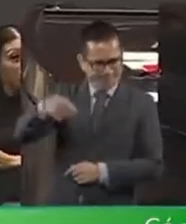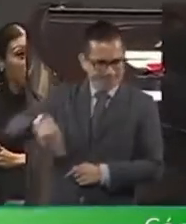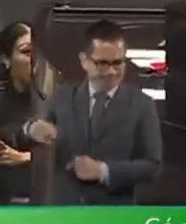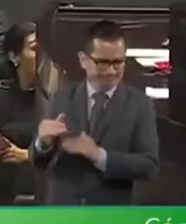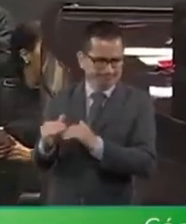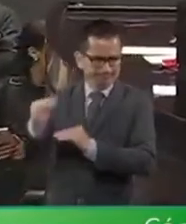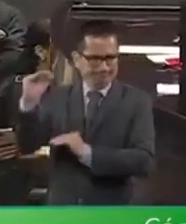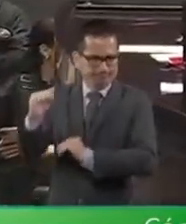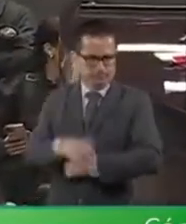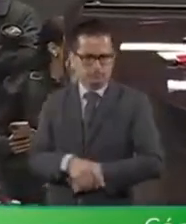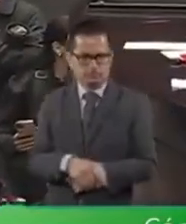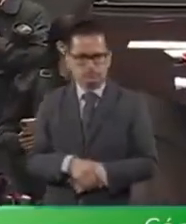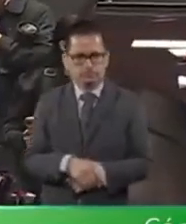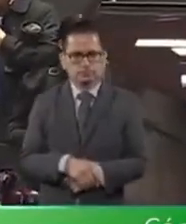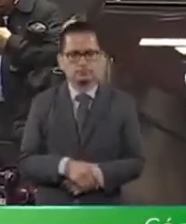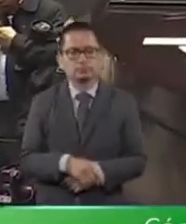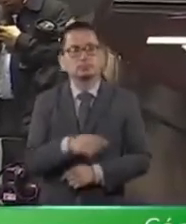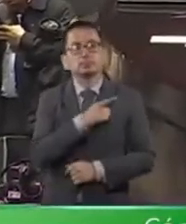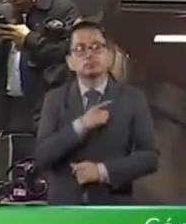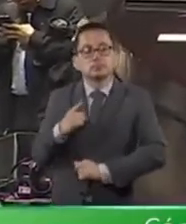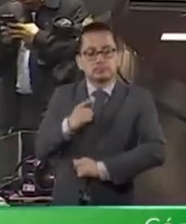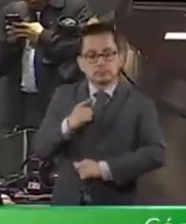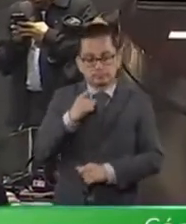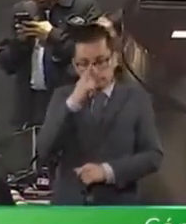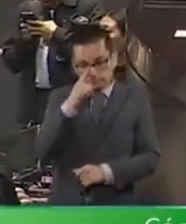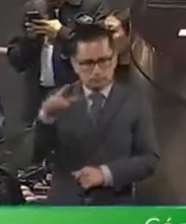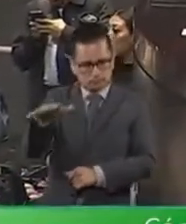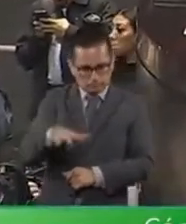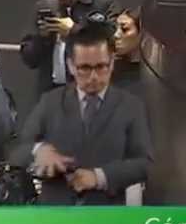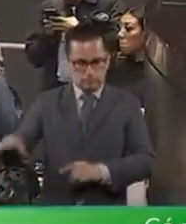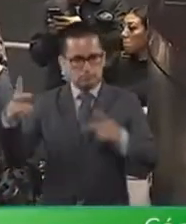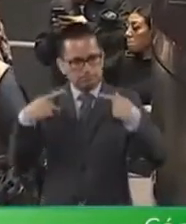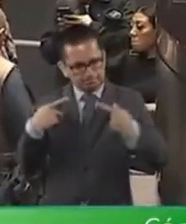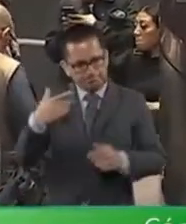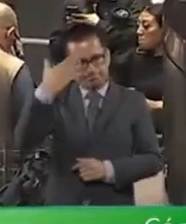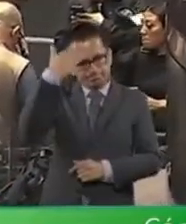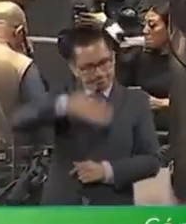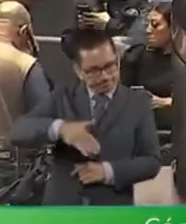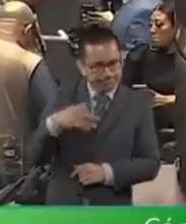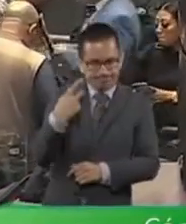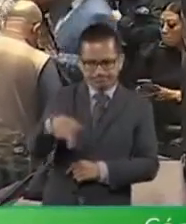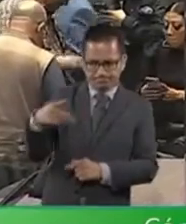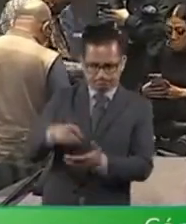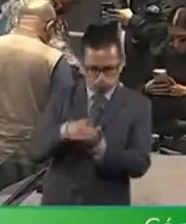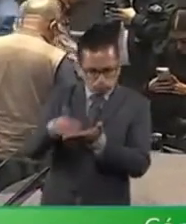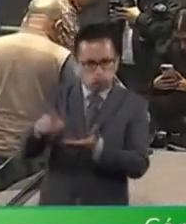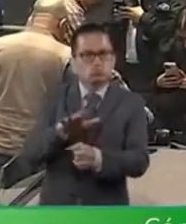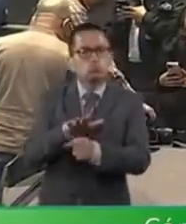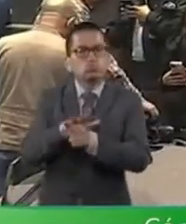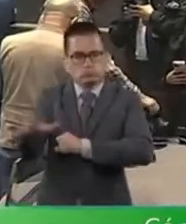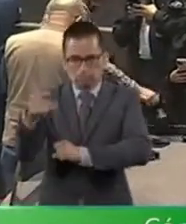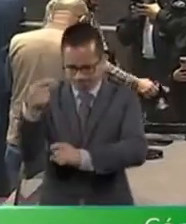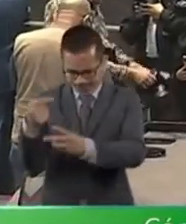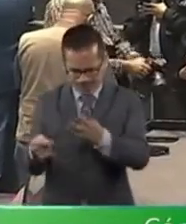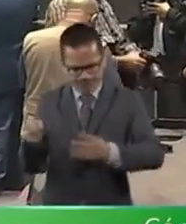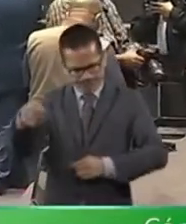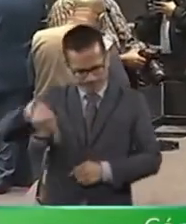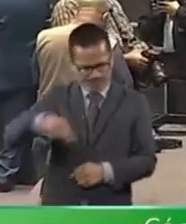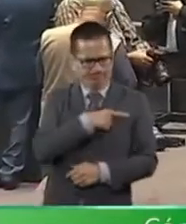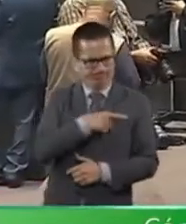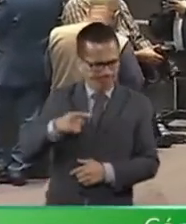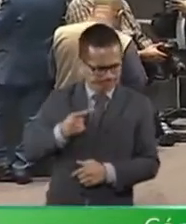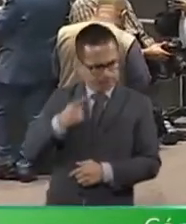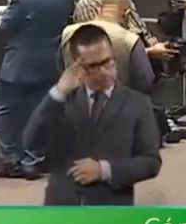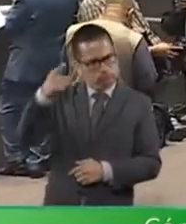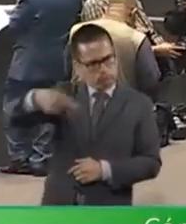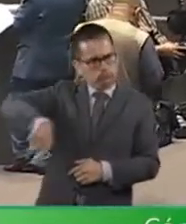que hacer que estas personas conozcan sus derechos y los exijan, porque si no exigimos los derechos,